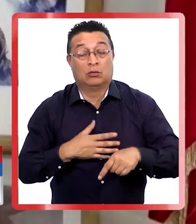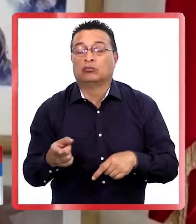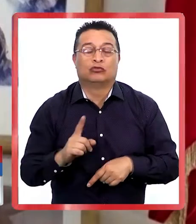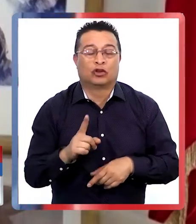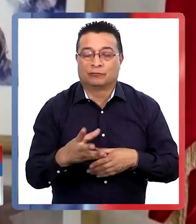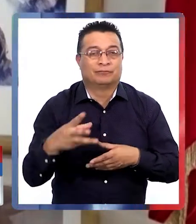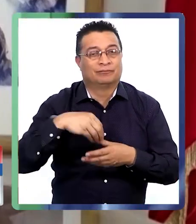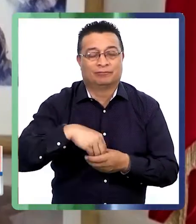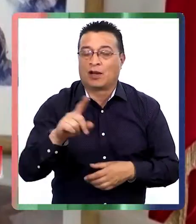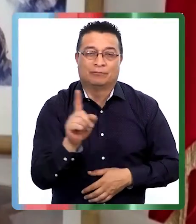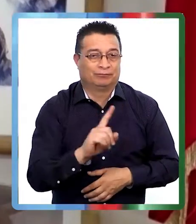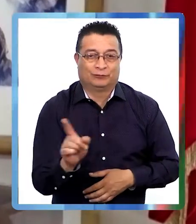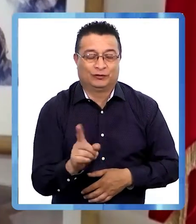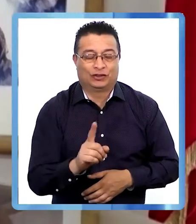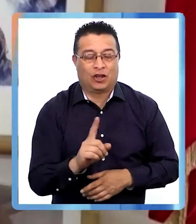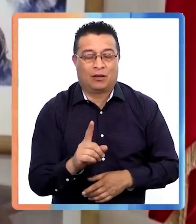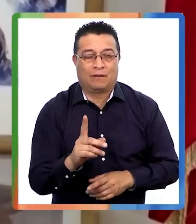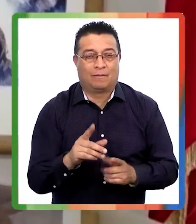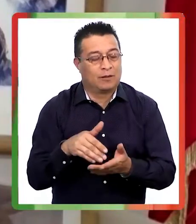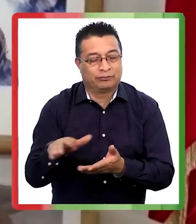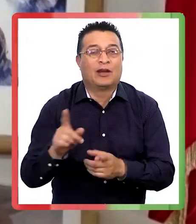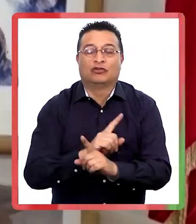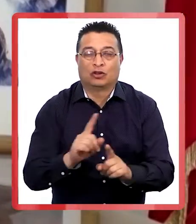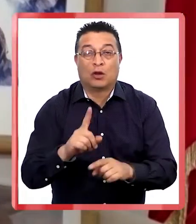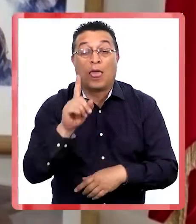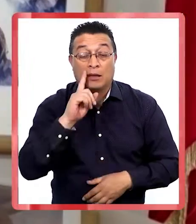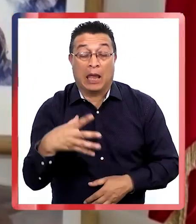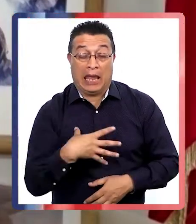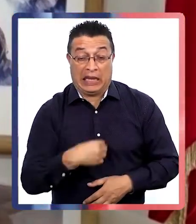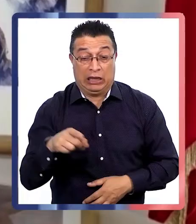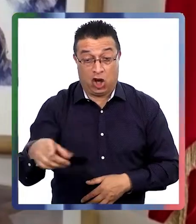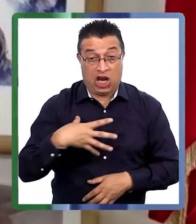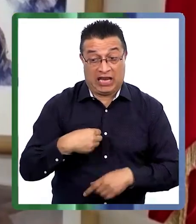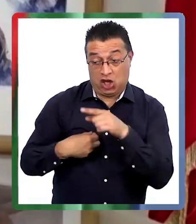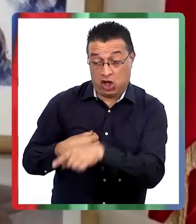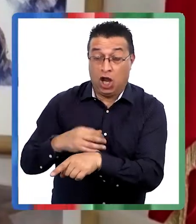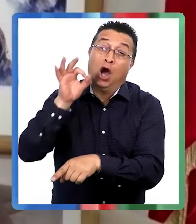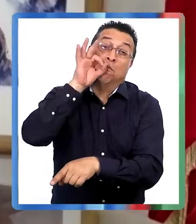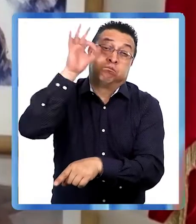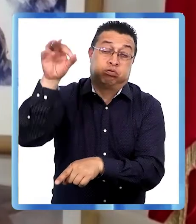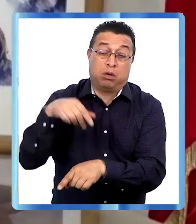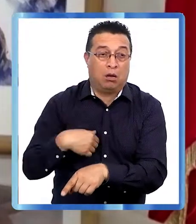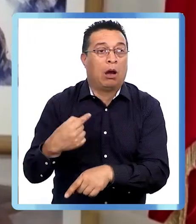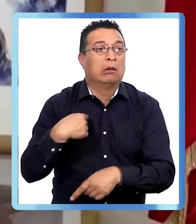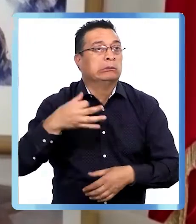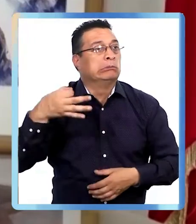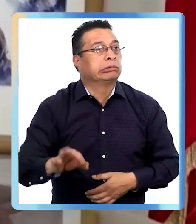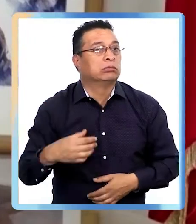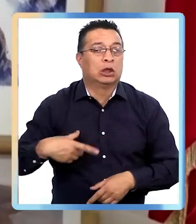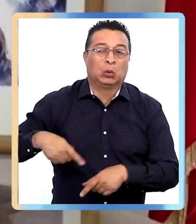en esta medición, como tampoco, por ejemplo, que tenga un hijo, que tenga un gran patrimonio, no lo va a excluir